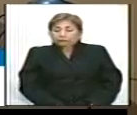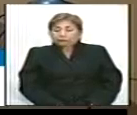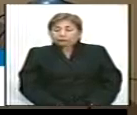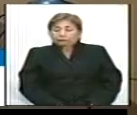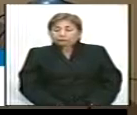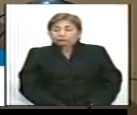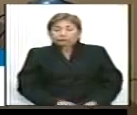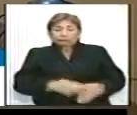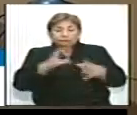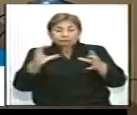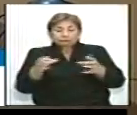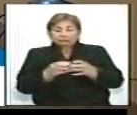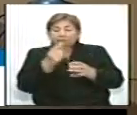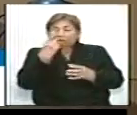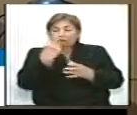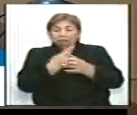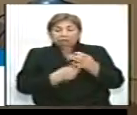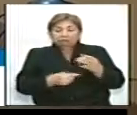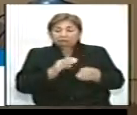por unanimidad,